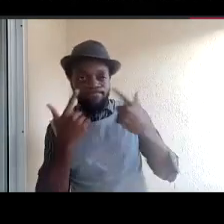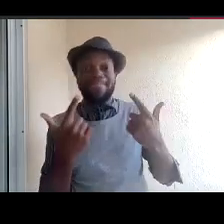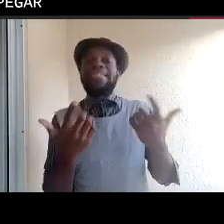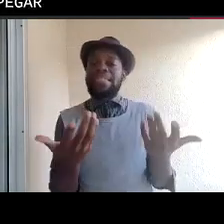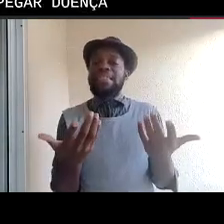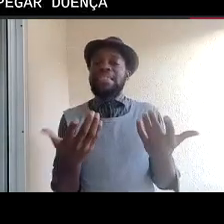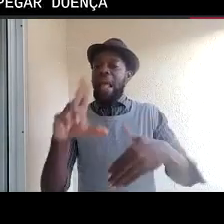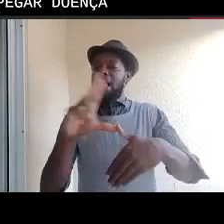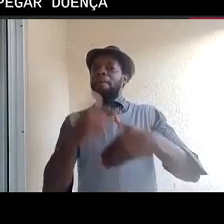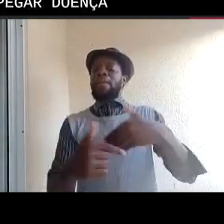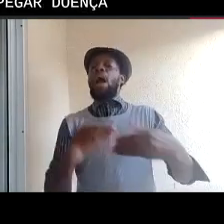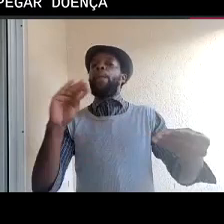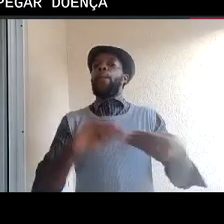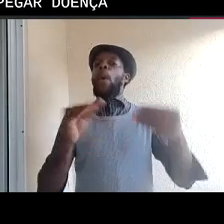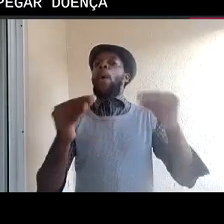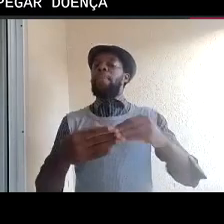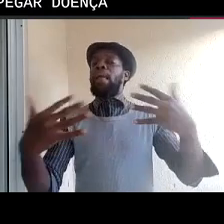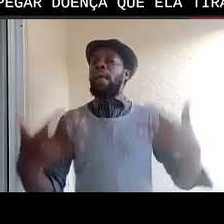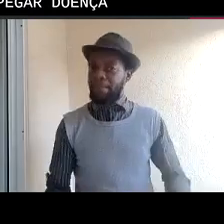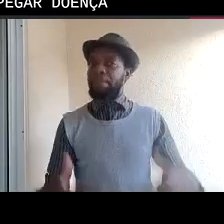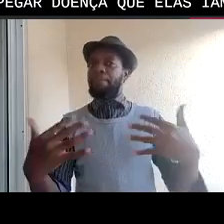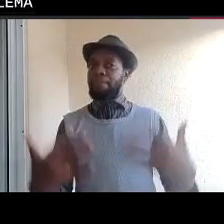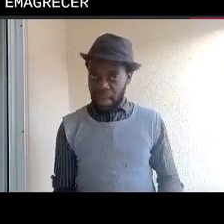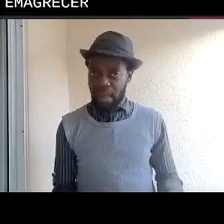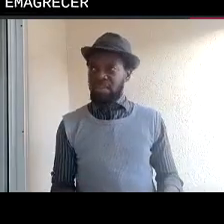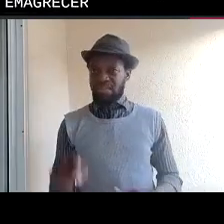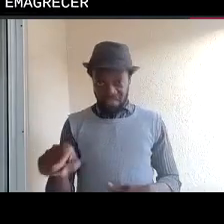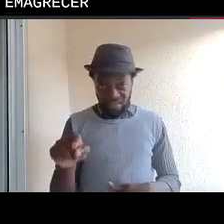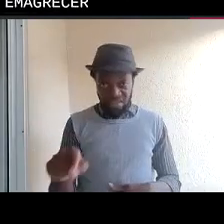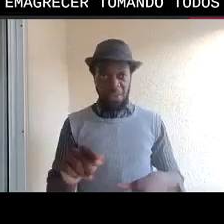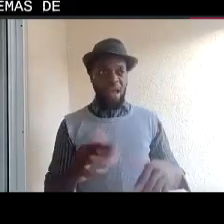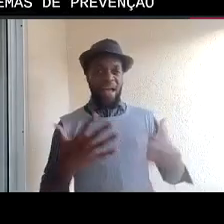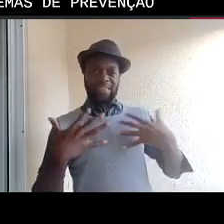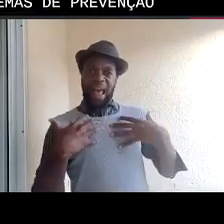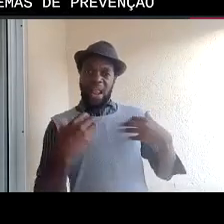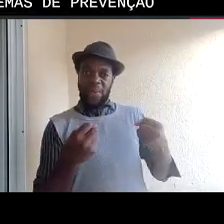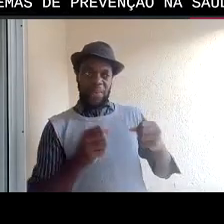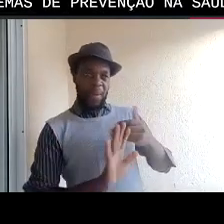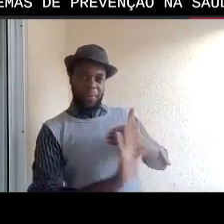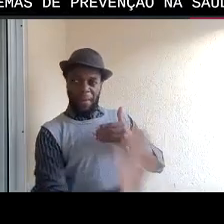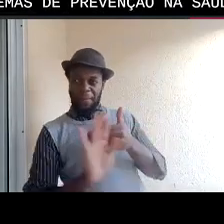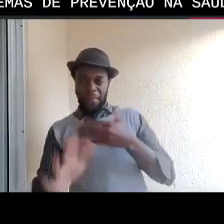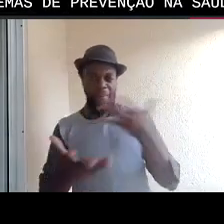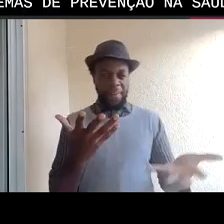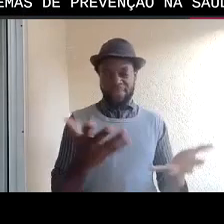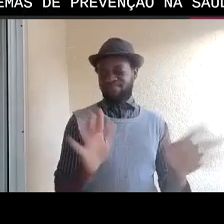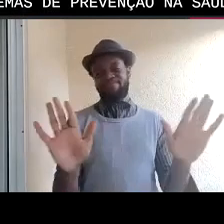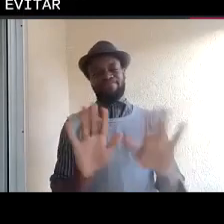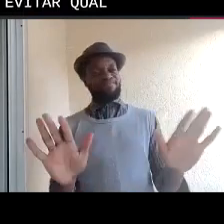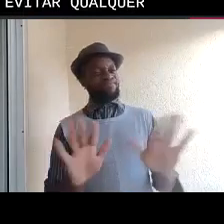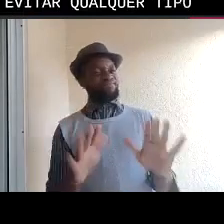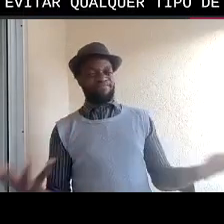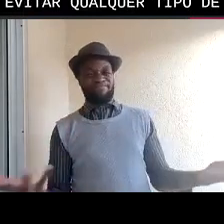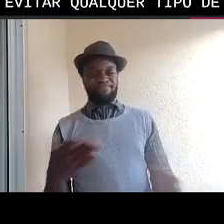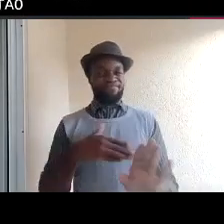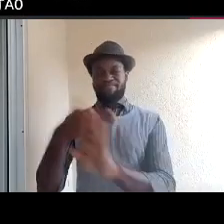tenemos esos sistemas de prevención en salud para prevenir cualquier situación,